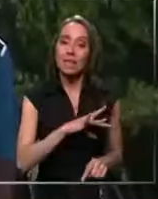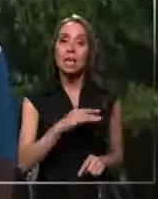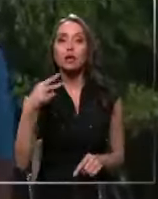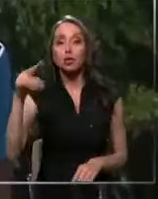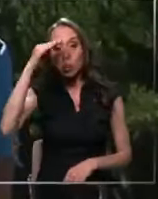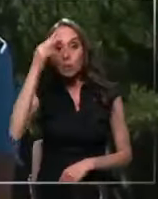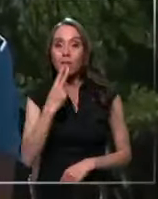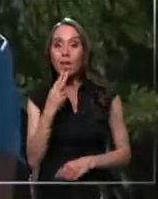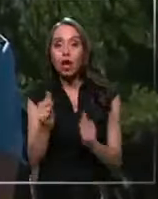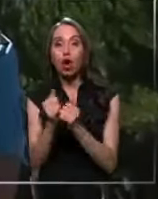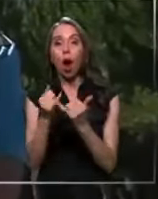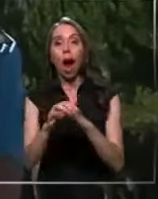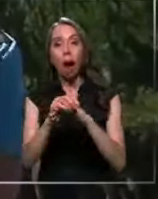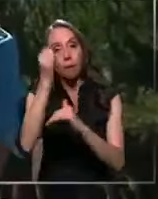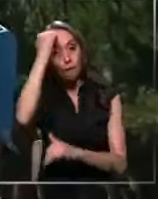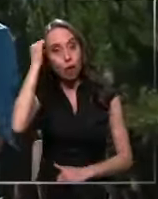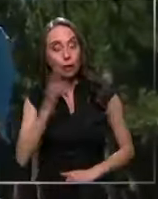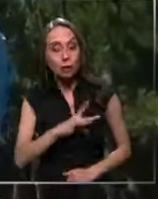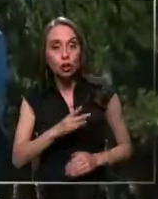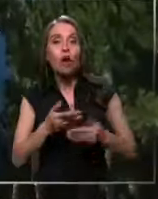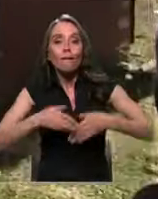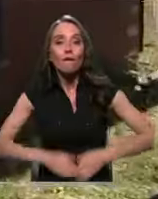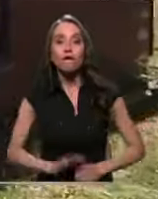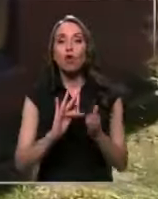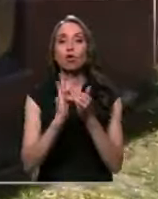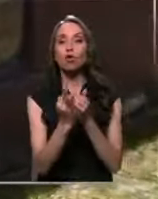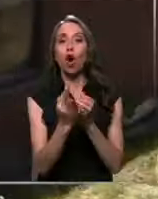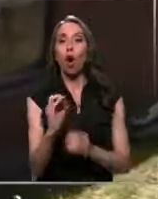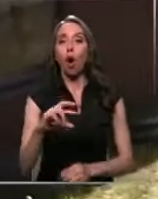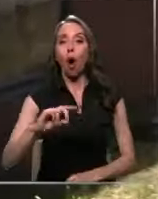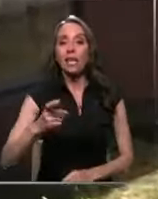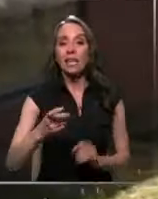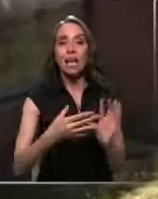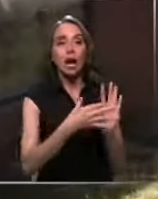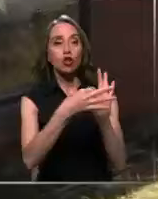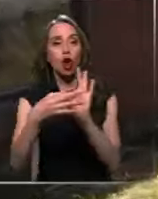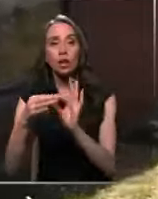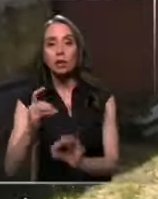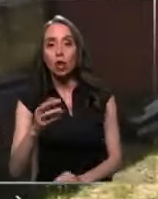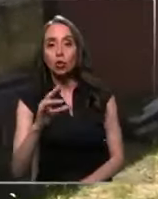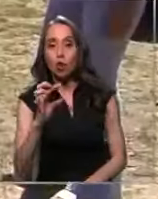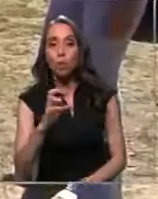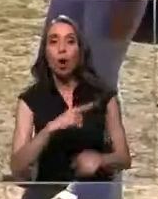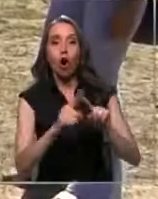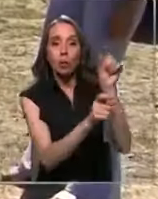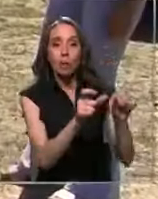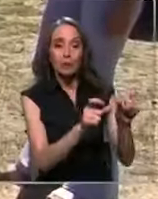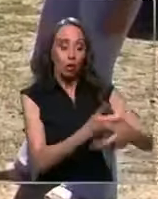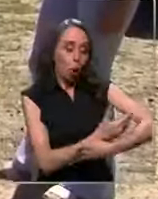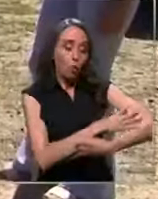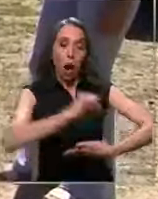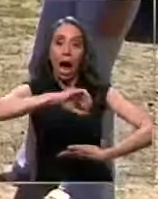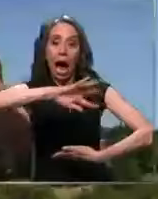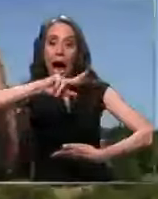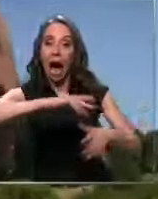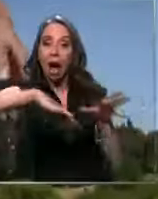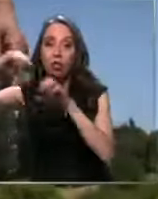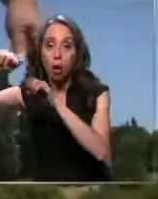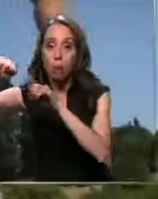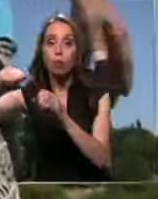ayuda de un amigo bombero chileno la ONG Connecting Roots para ayudar a otras personas adoptadas a encontrar a sus padres o